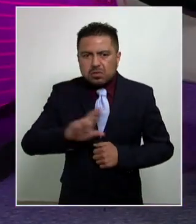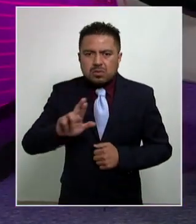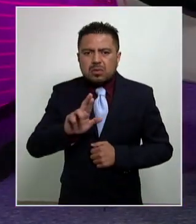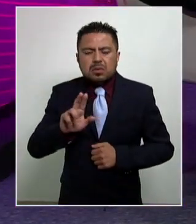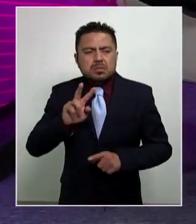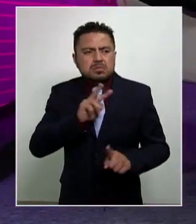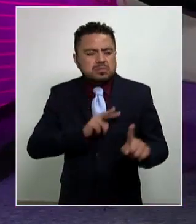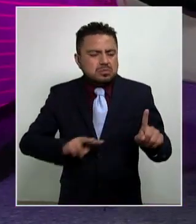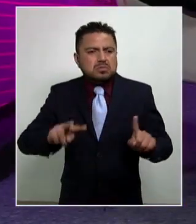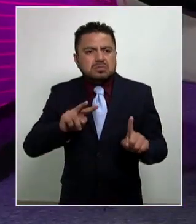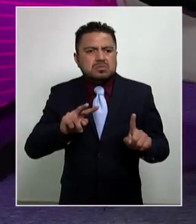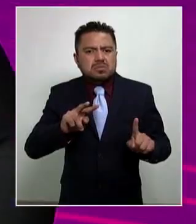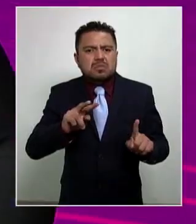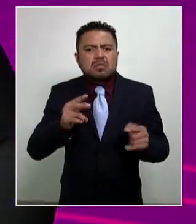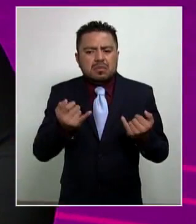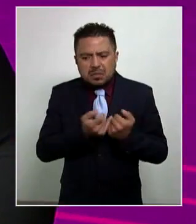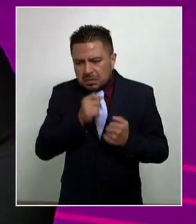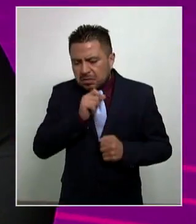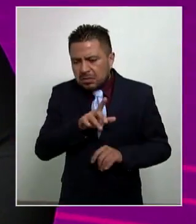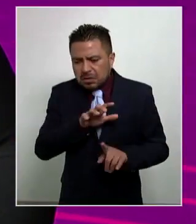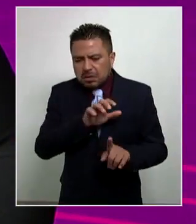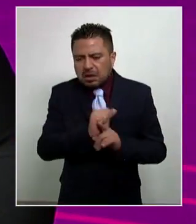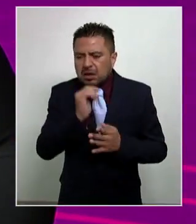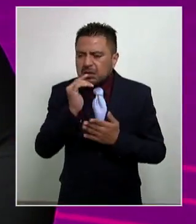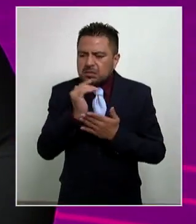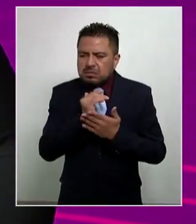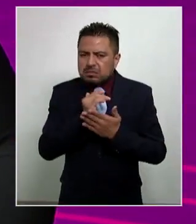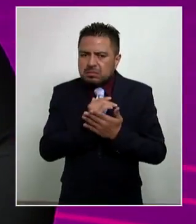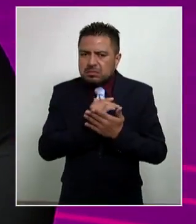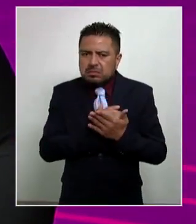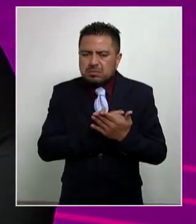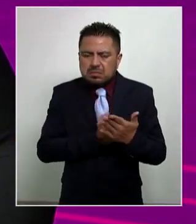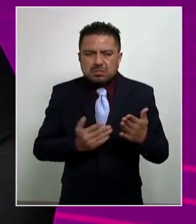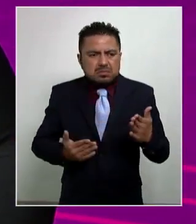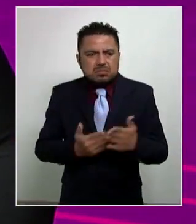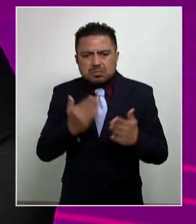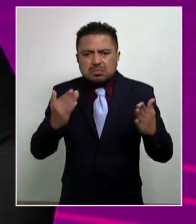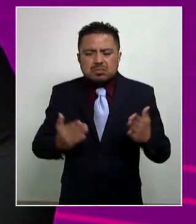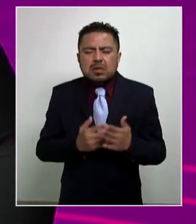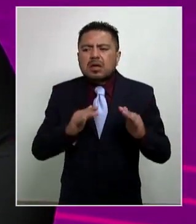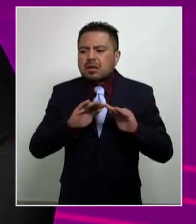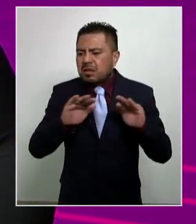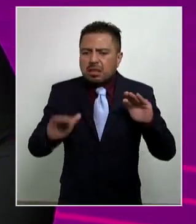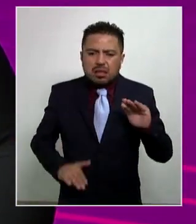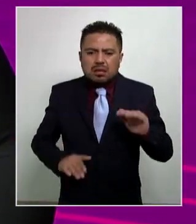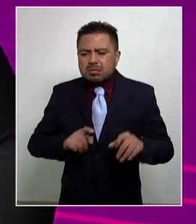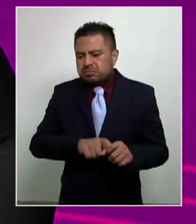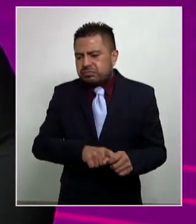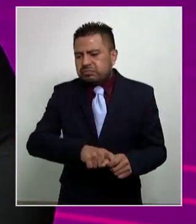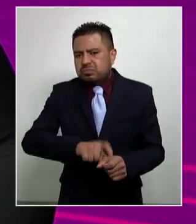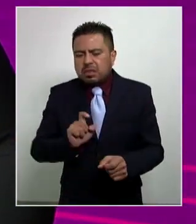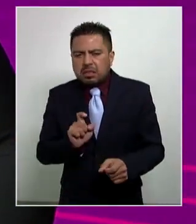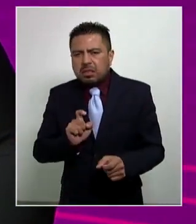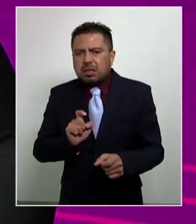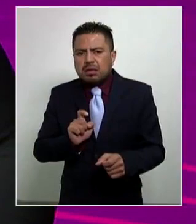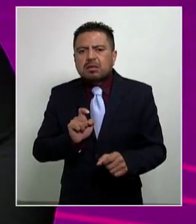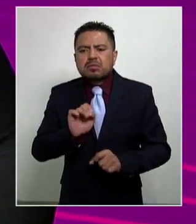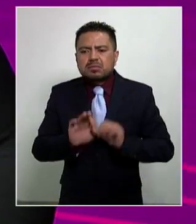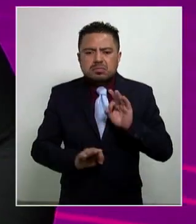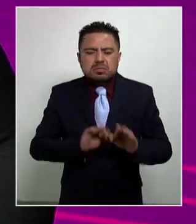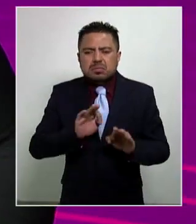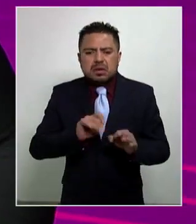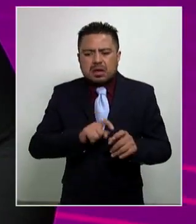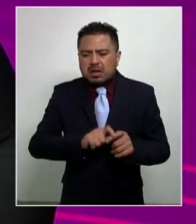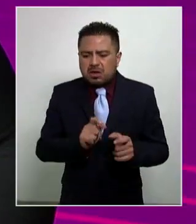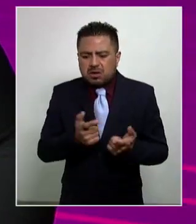a visibilizar y a ir disminuyendo las brechas de desigualdad, de exclusión, de haber mantenido